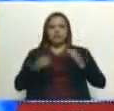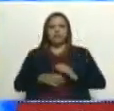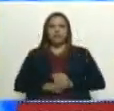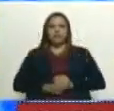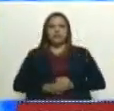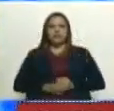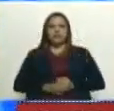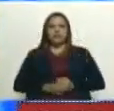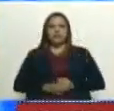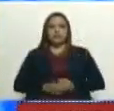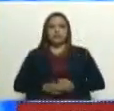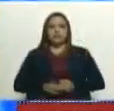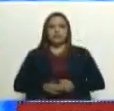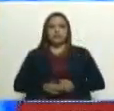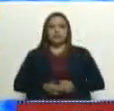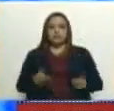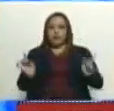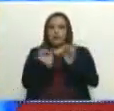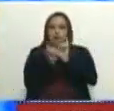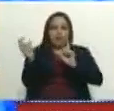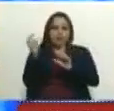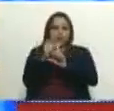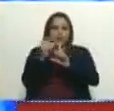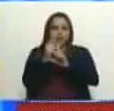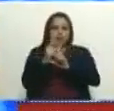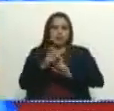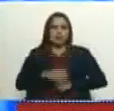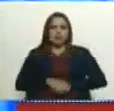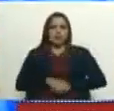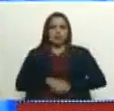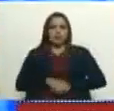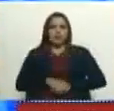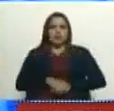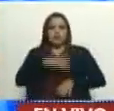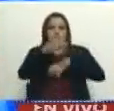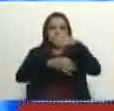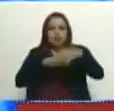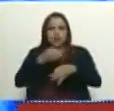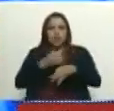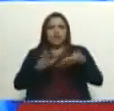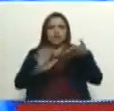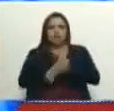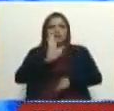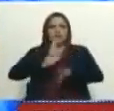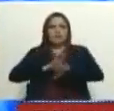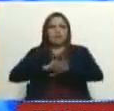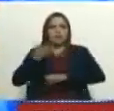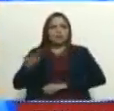Unas breves palabras para resaltar la importancia de este evento,